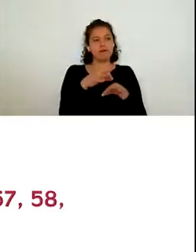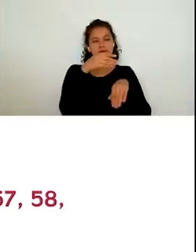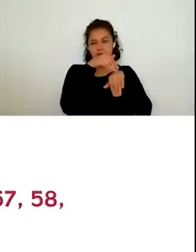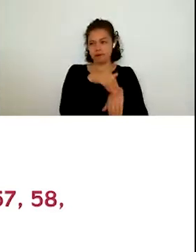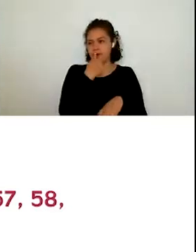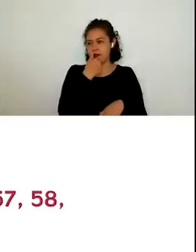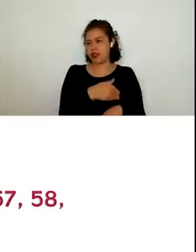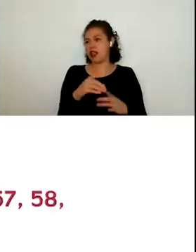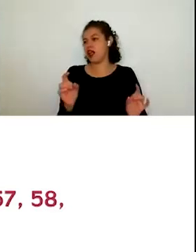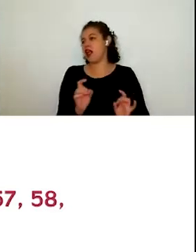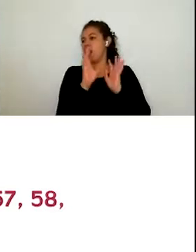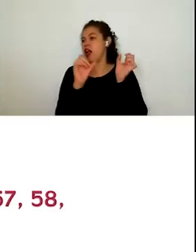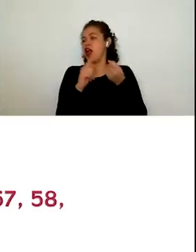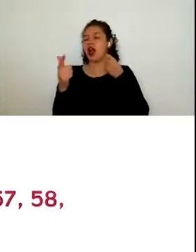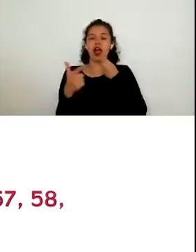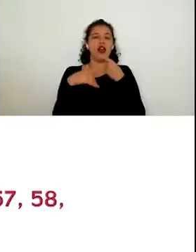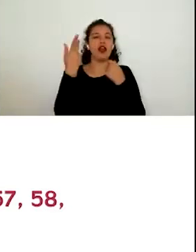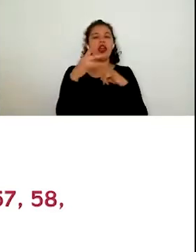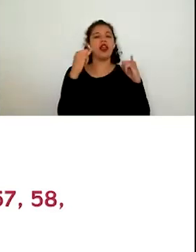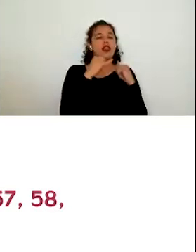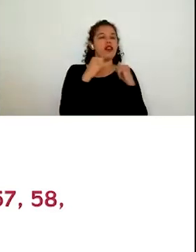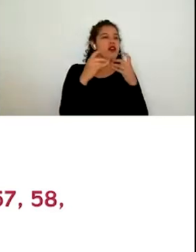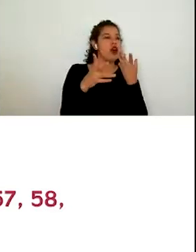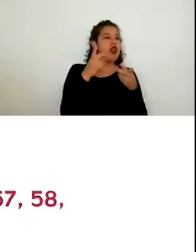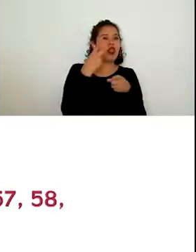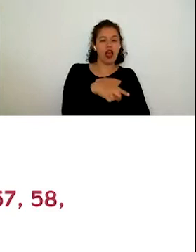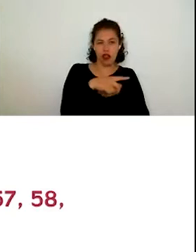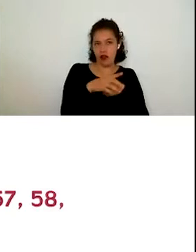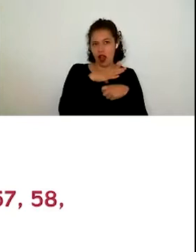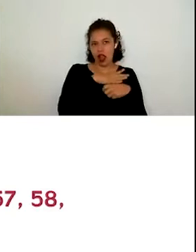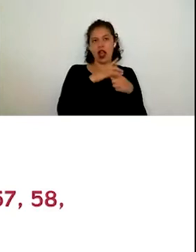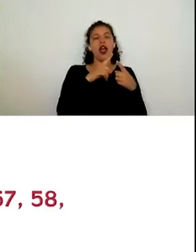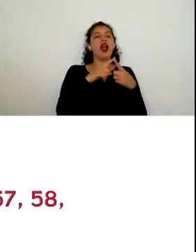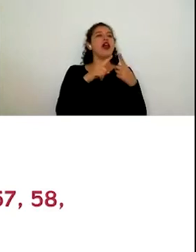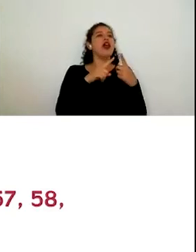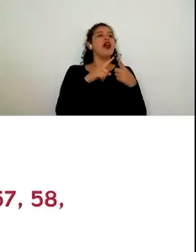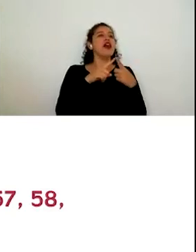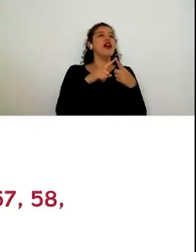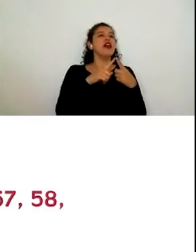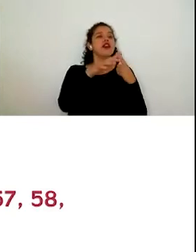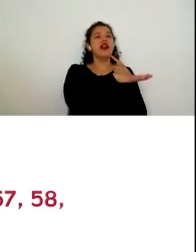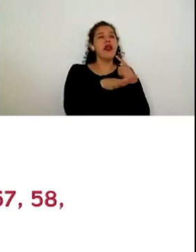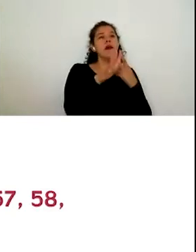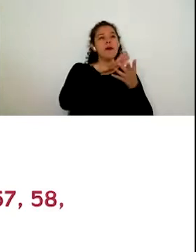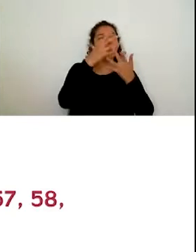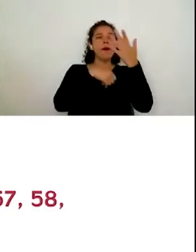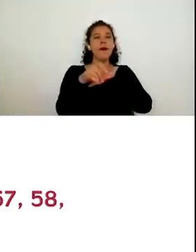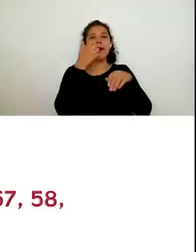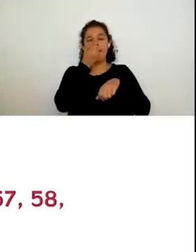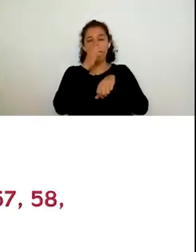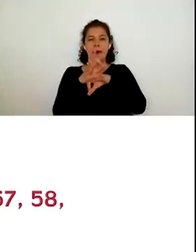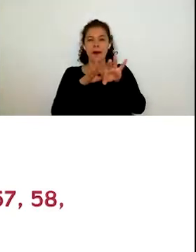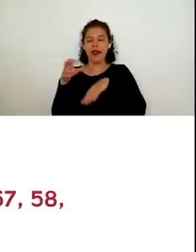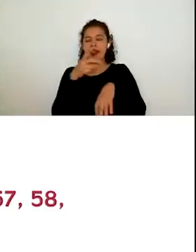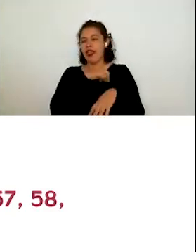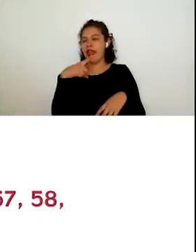alguna situación ha sido perjudicada la institución, civil, penal, administrativa, laboralmente, tienen que verificar